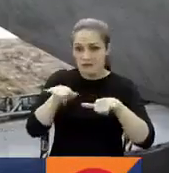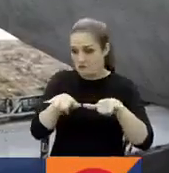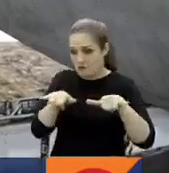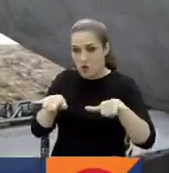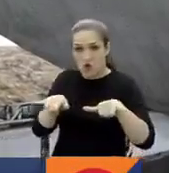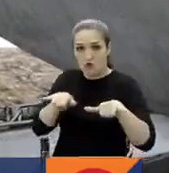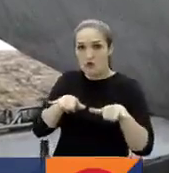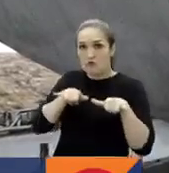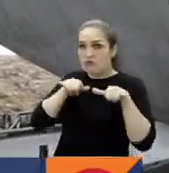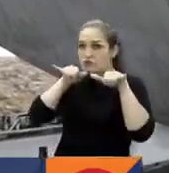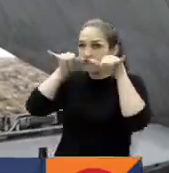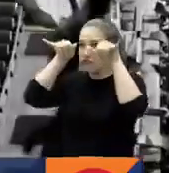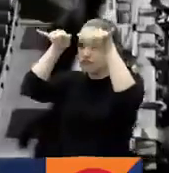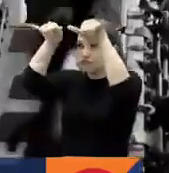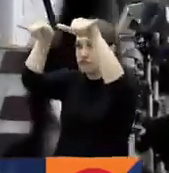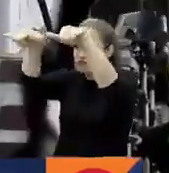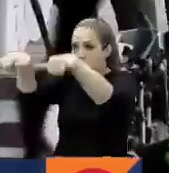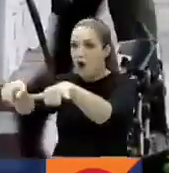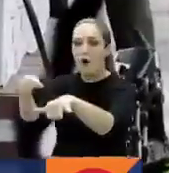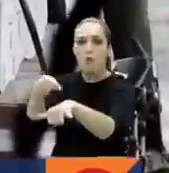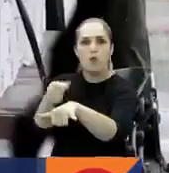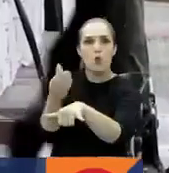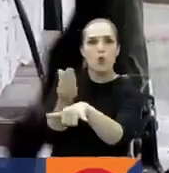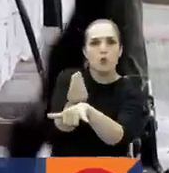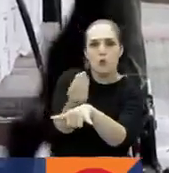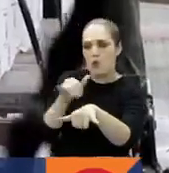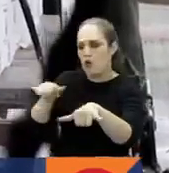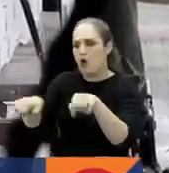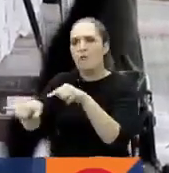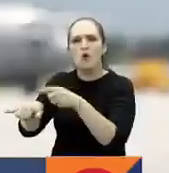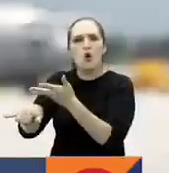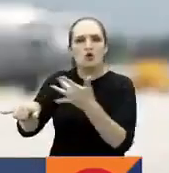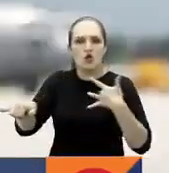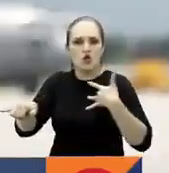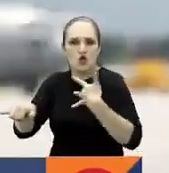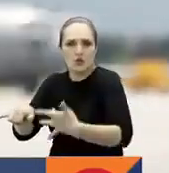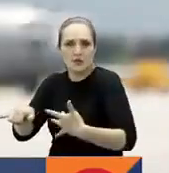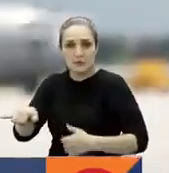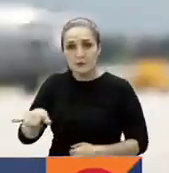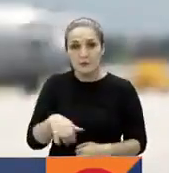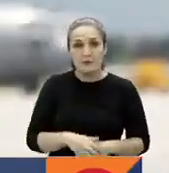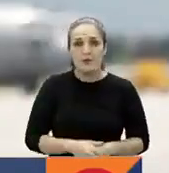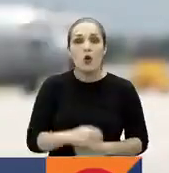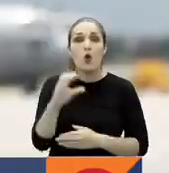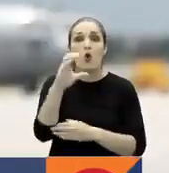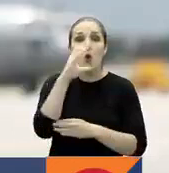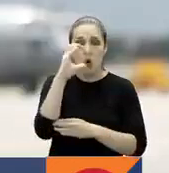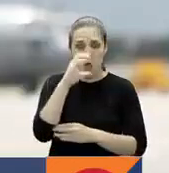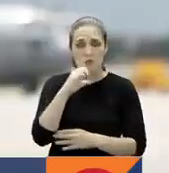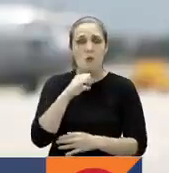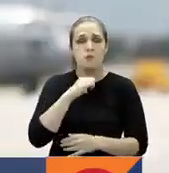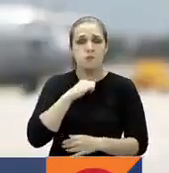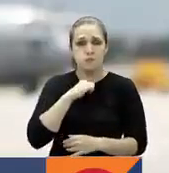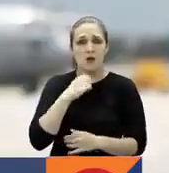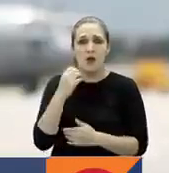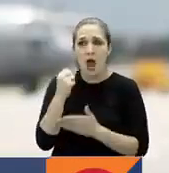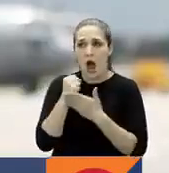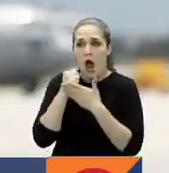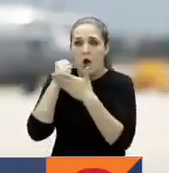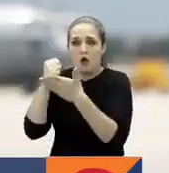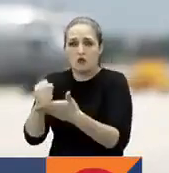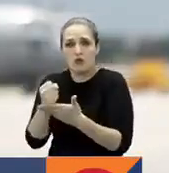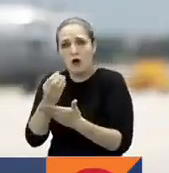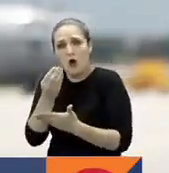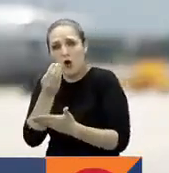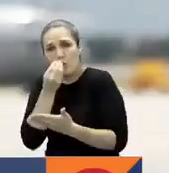que transportan las ayudas y los equipos especializados. Colombia está llevando ayuda humanitaria para la población y un equipo